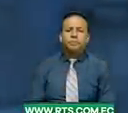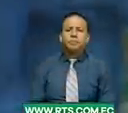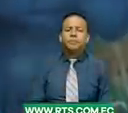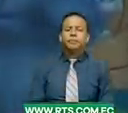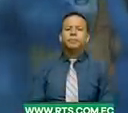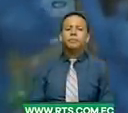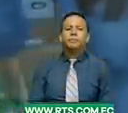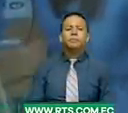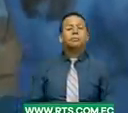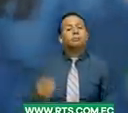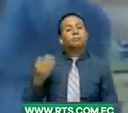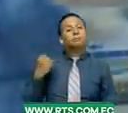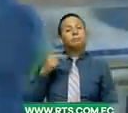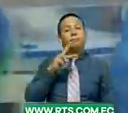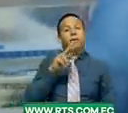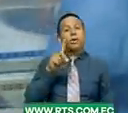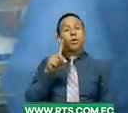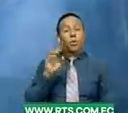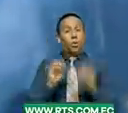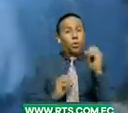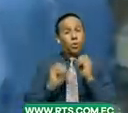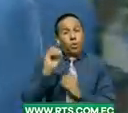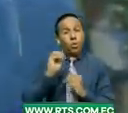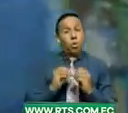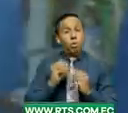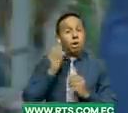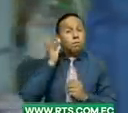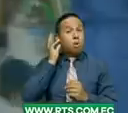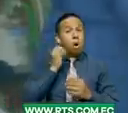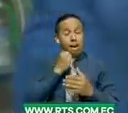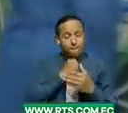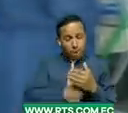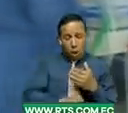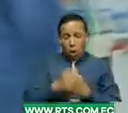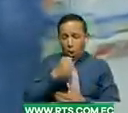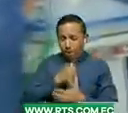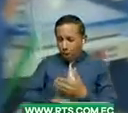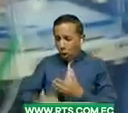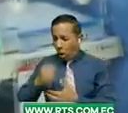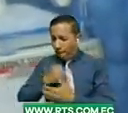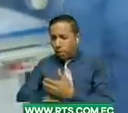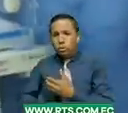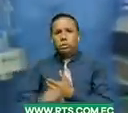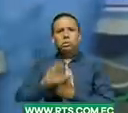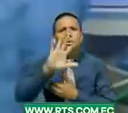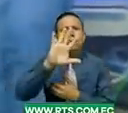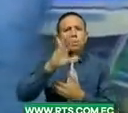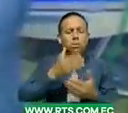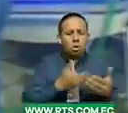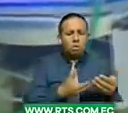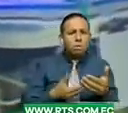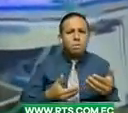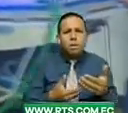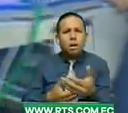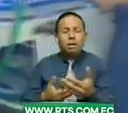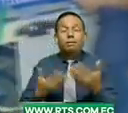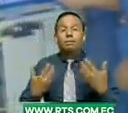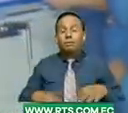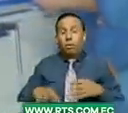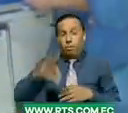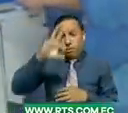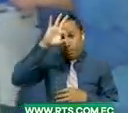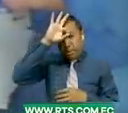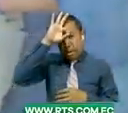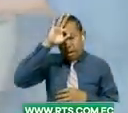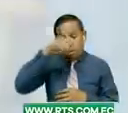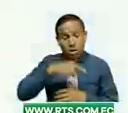Este 21 de octubre, un nuevo parto quíntuple se dio en el Hospital Alfredo Pulson de la Junta de Beneficencia de Guayaquil. Los niños fueron enseguida a